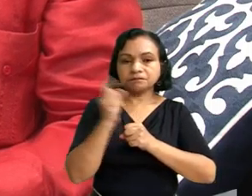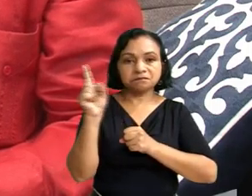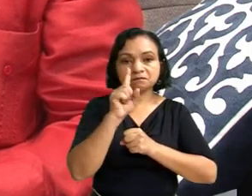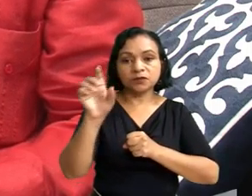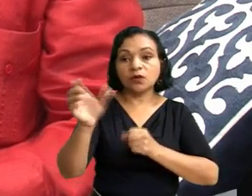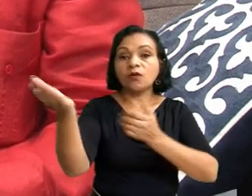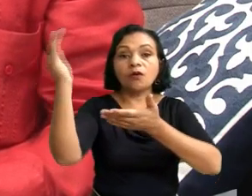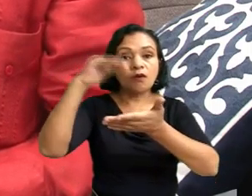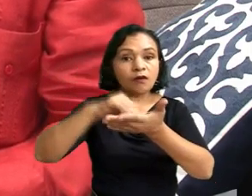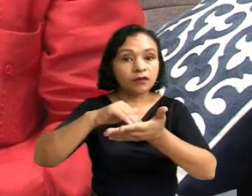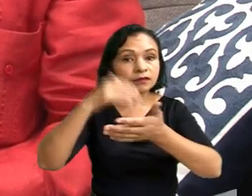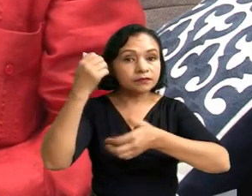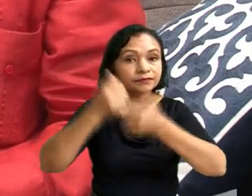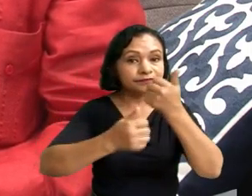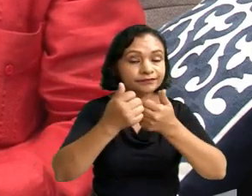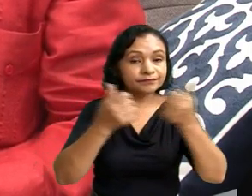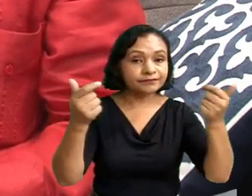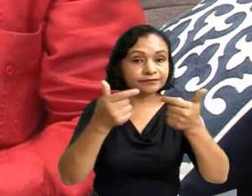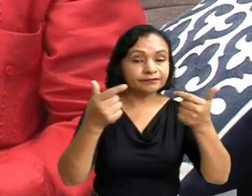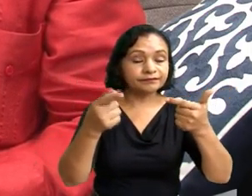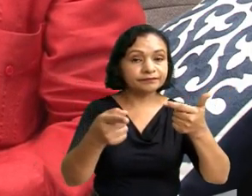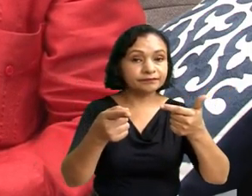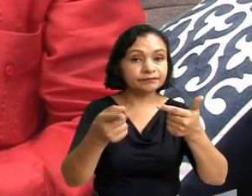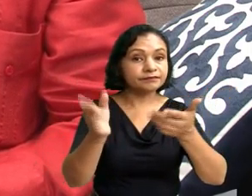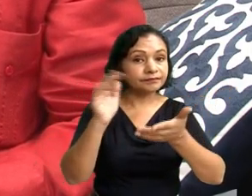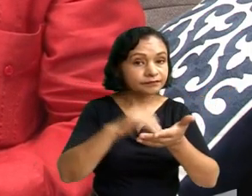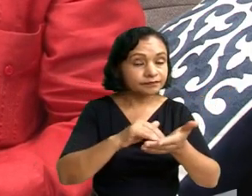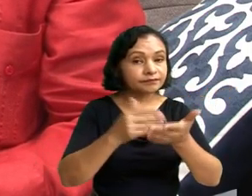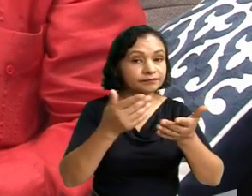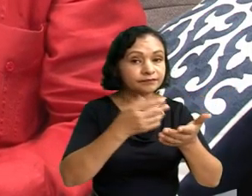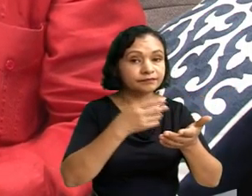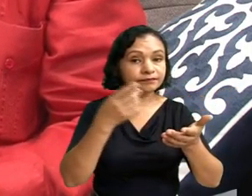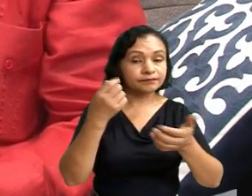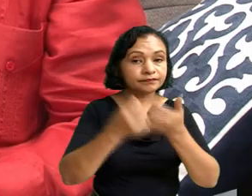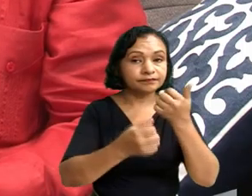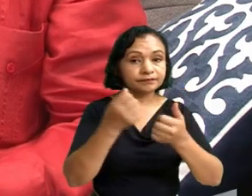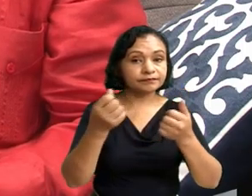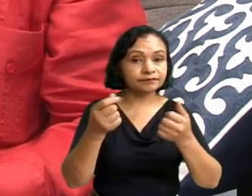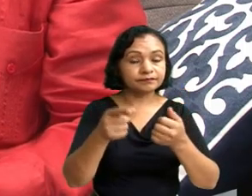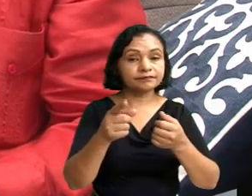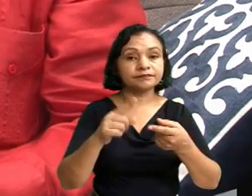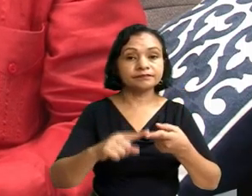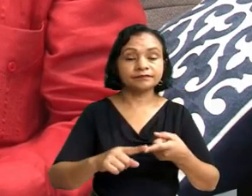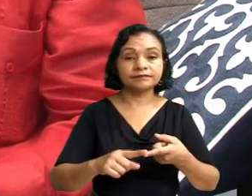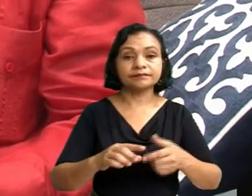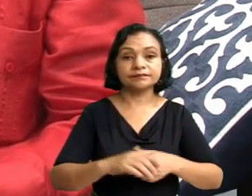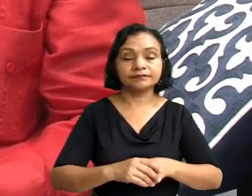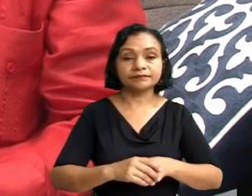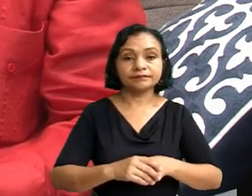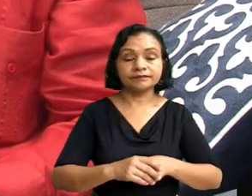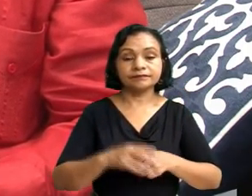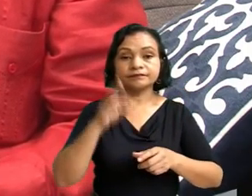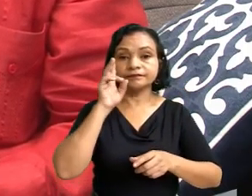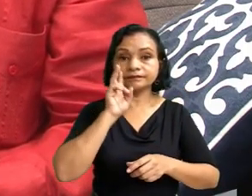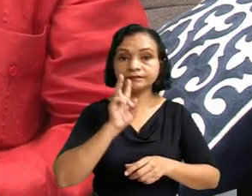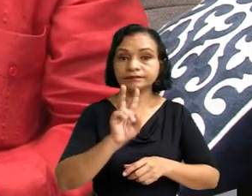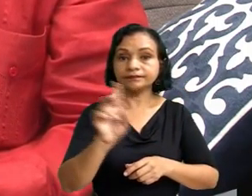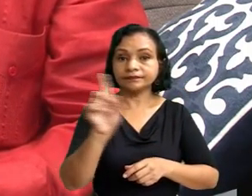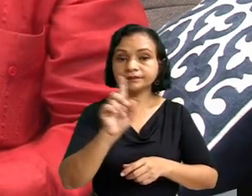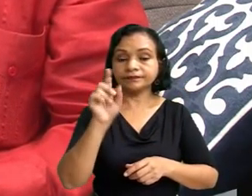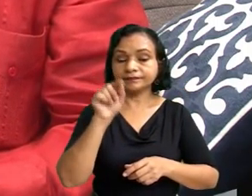hecho que incurra en conductas repetitivas generadores de delito a que con temporada la inobservancia del